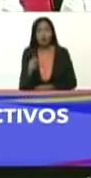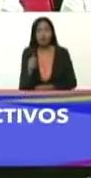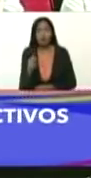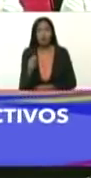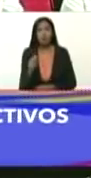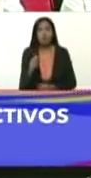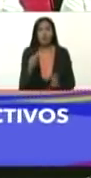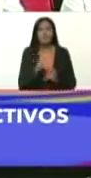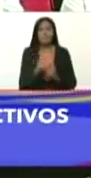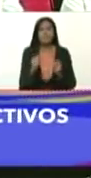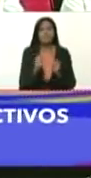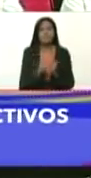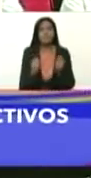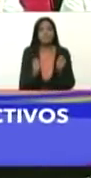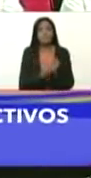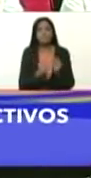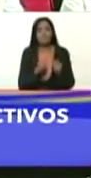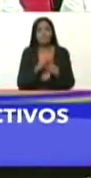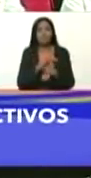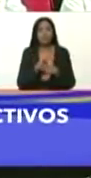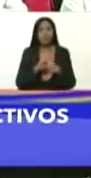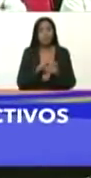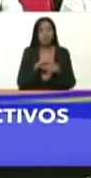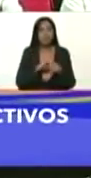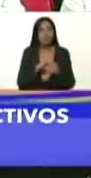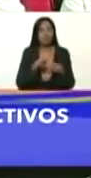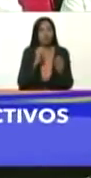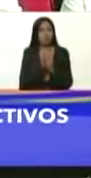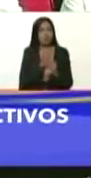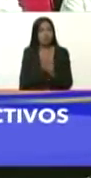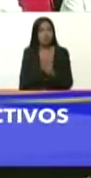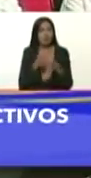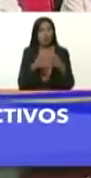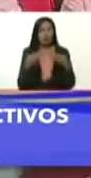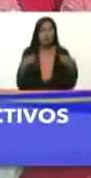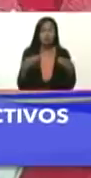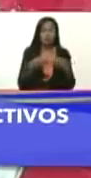Rivero, viceministro, y a todo el equipo.